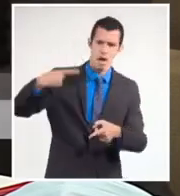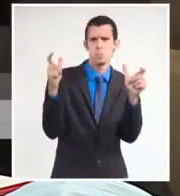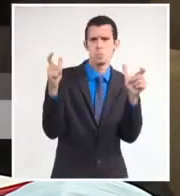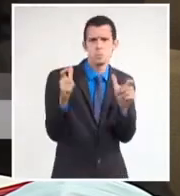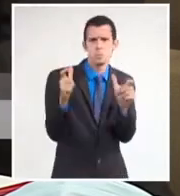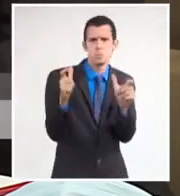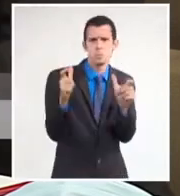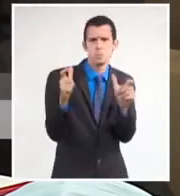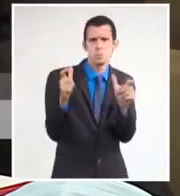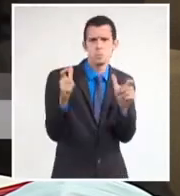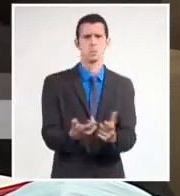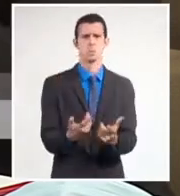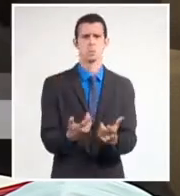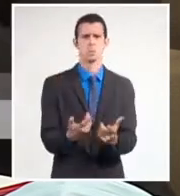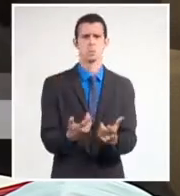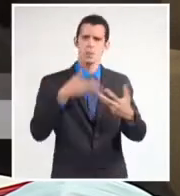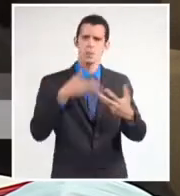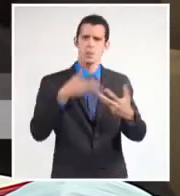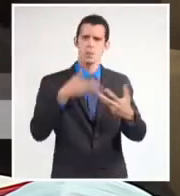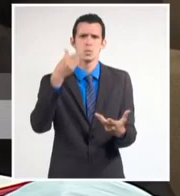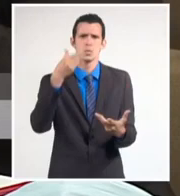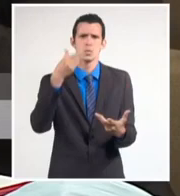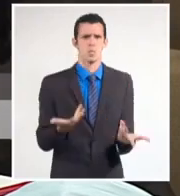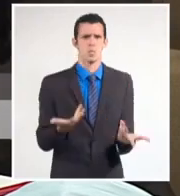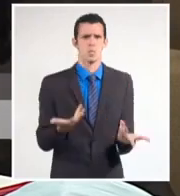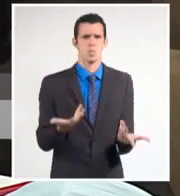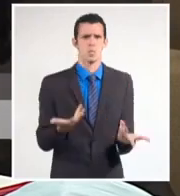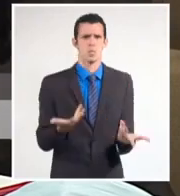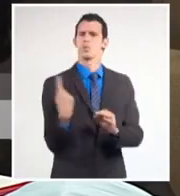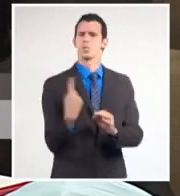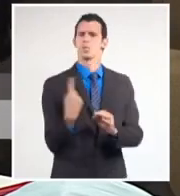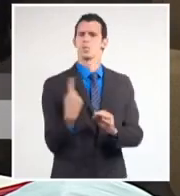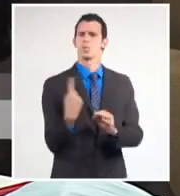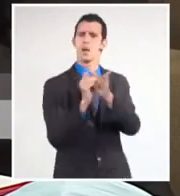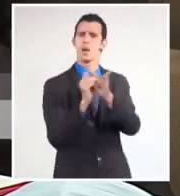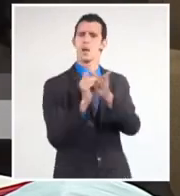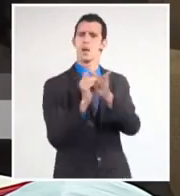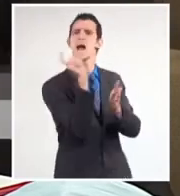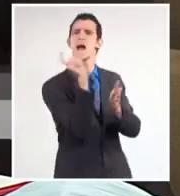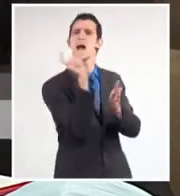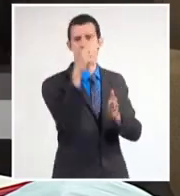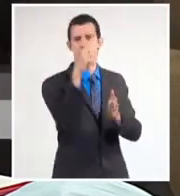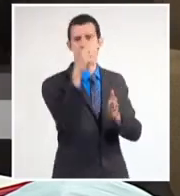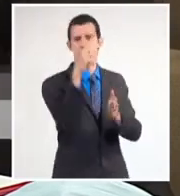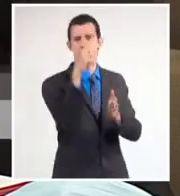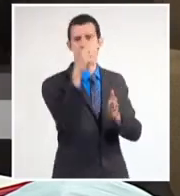lo tanto la palabra salvar no es nada sensacionalista, sino creo que es realista.